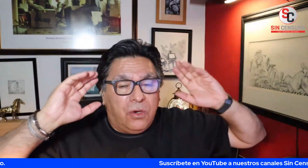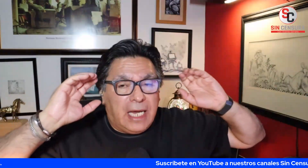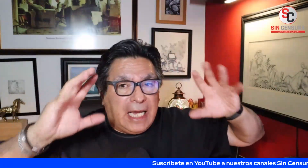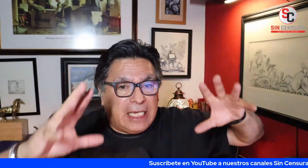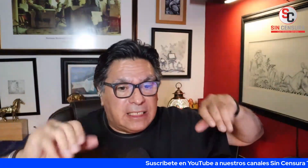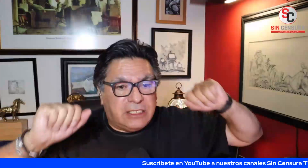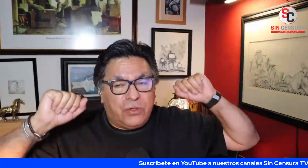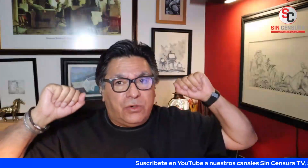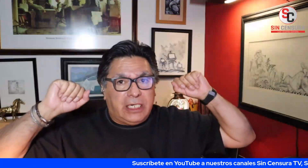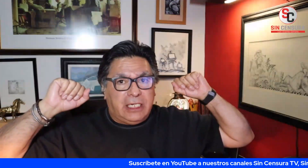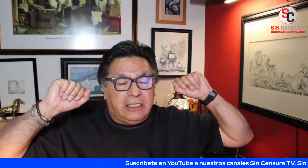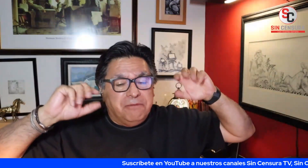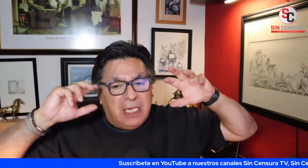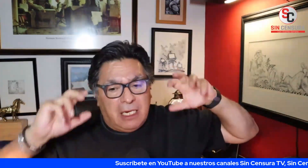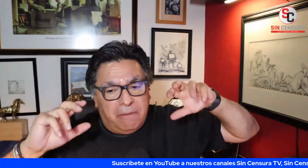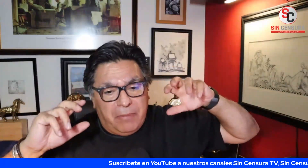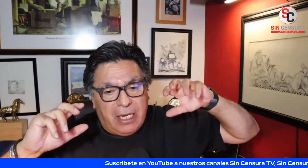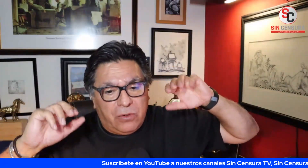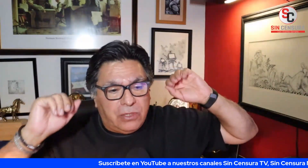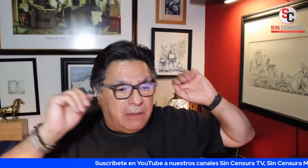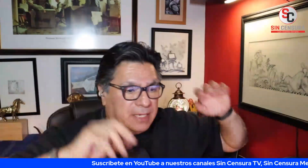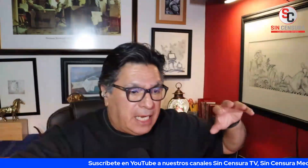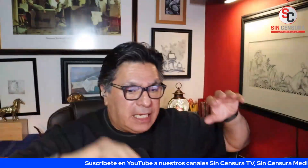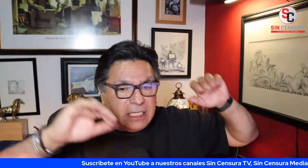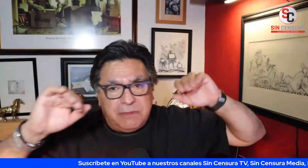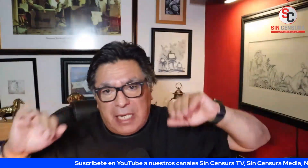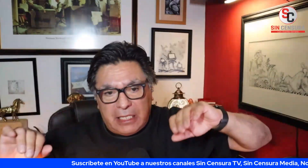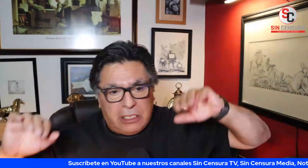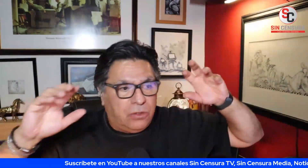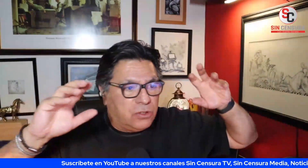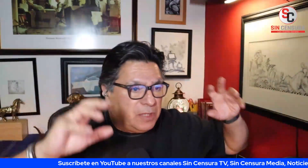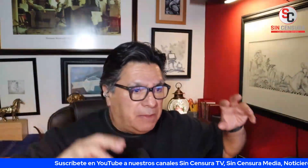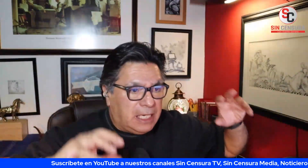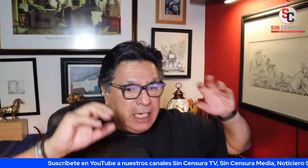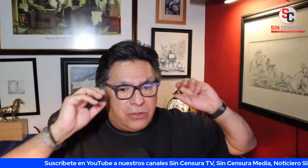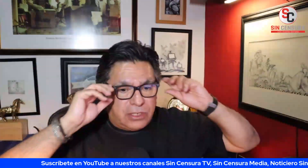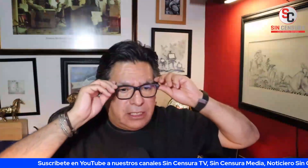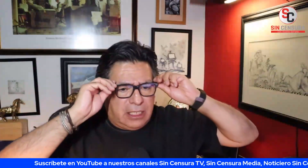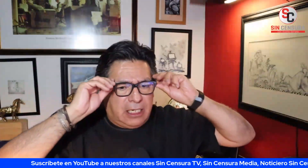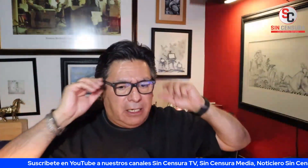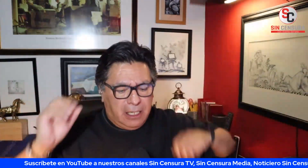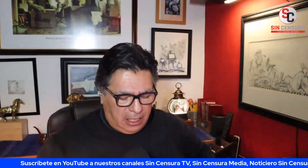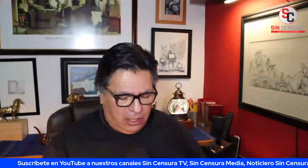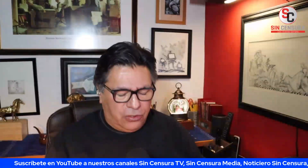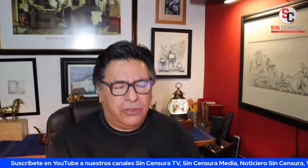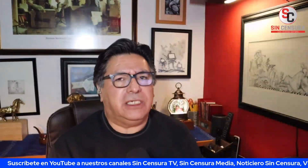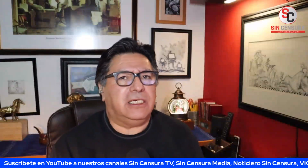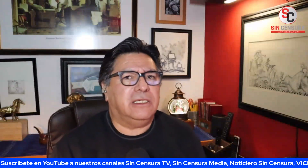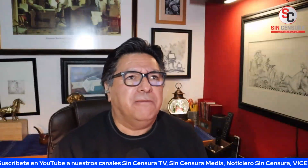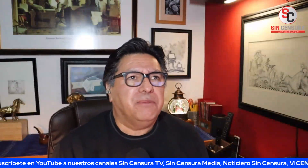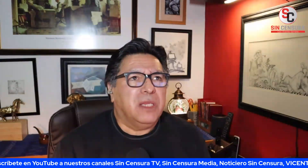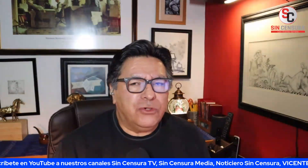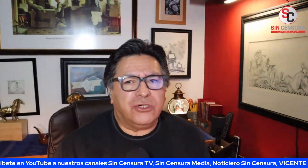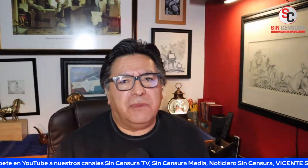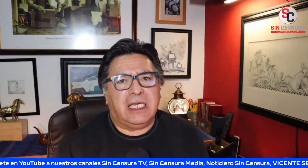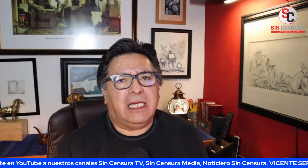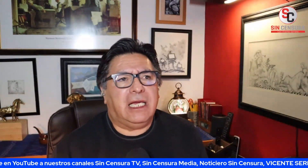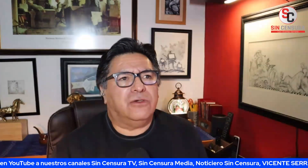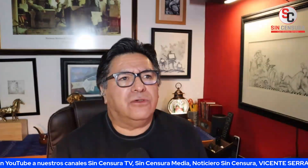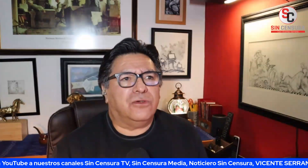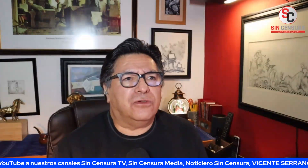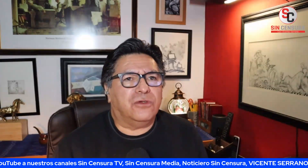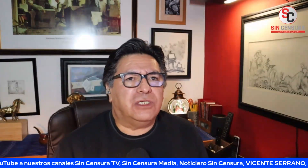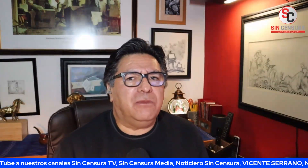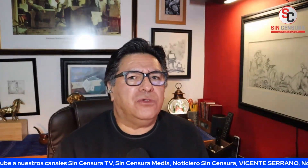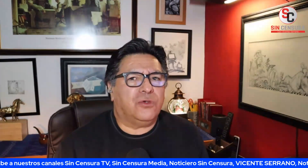pago a asesores, el pago de viajes, viáticos, privilegios, etcétera. Entonces, muchos